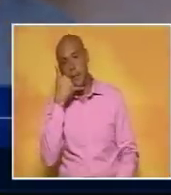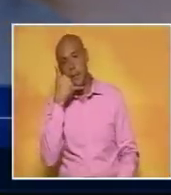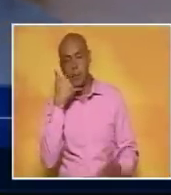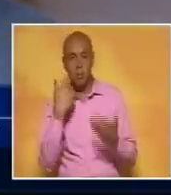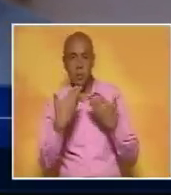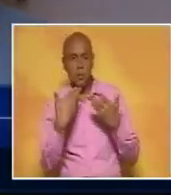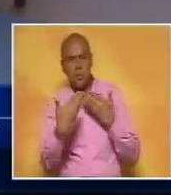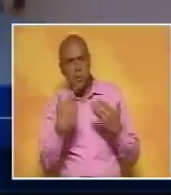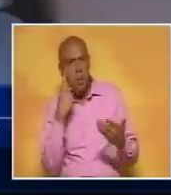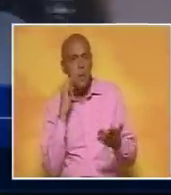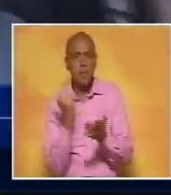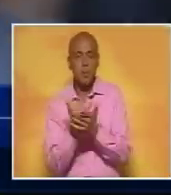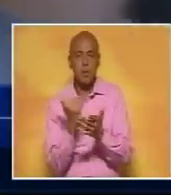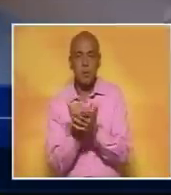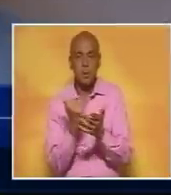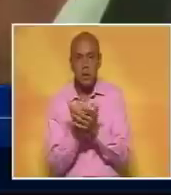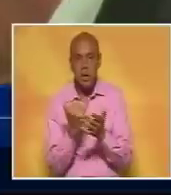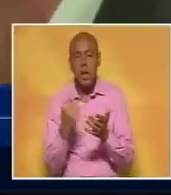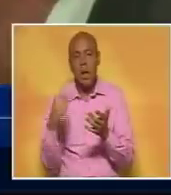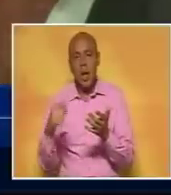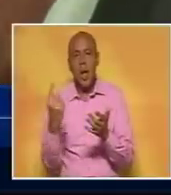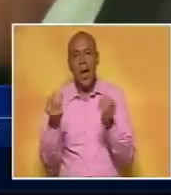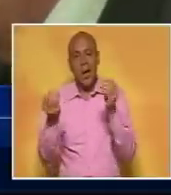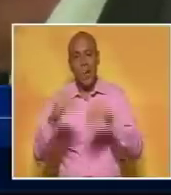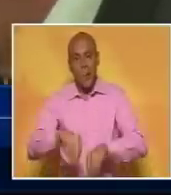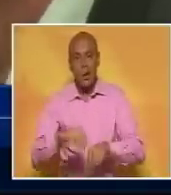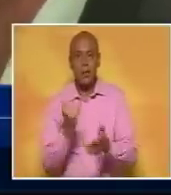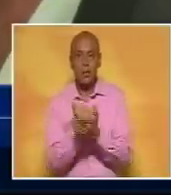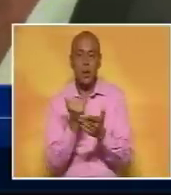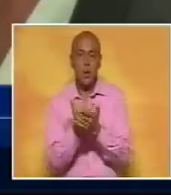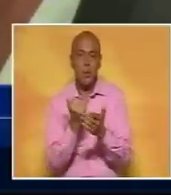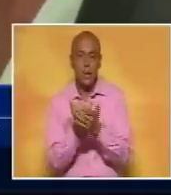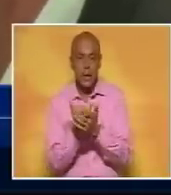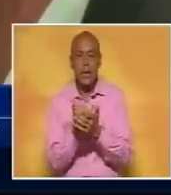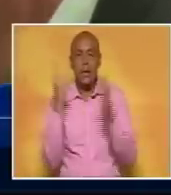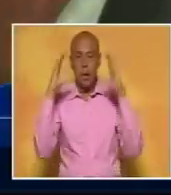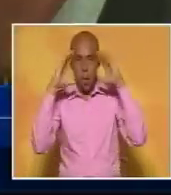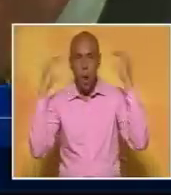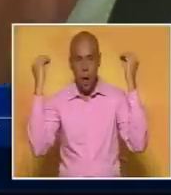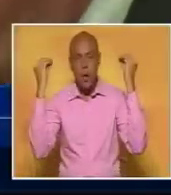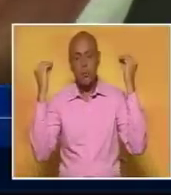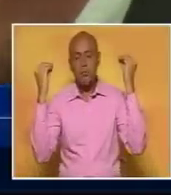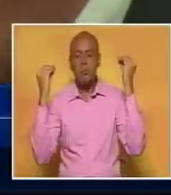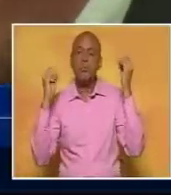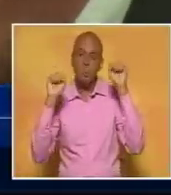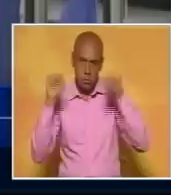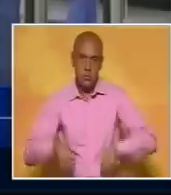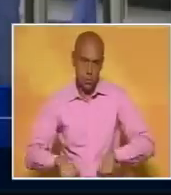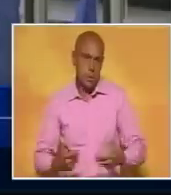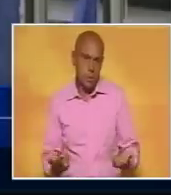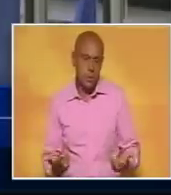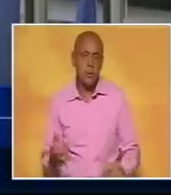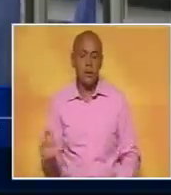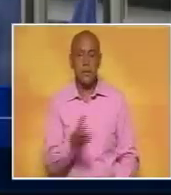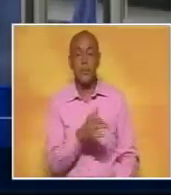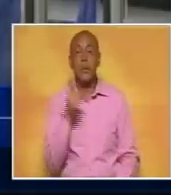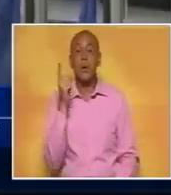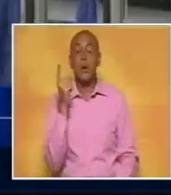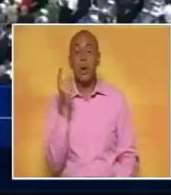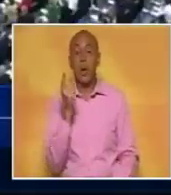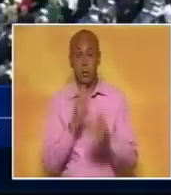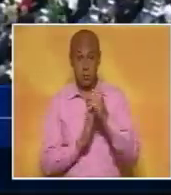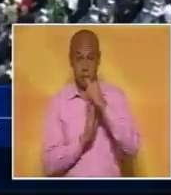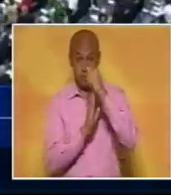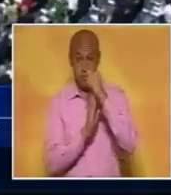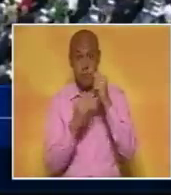donde consideraron que alcanzar un acuerdo de Brexit con Bruselas es posible. Una fuente oficial reveló que ambos líderes hablaron sobre